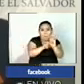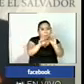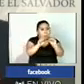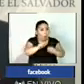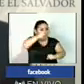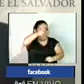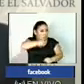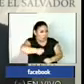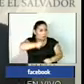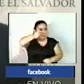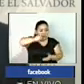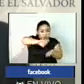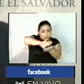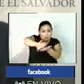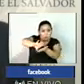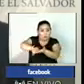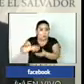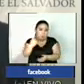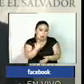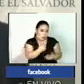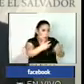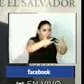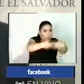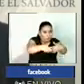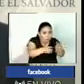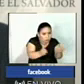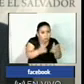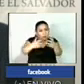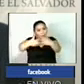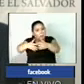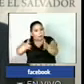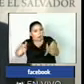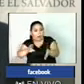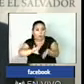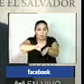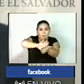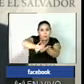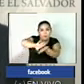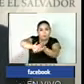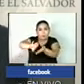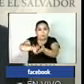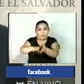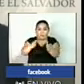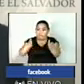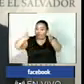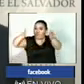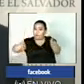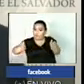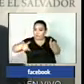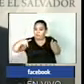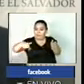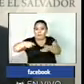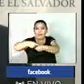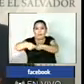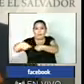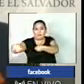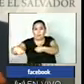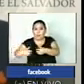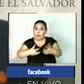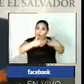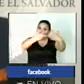tanto para micro, pequeños y medianos que son pagar en plazos hasta el mes de diciembre y para los grandes